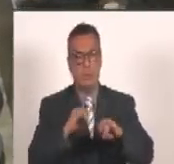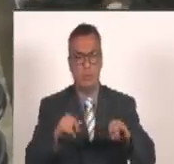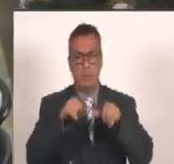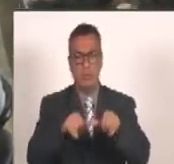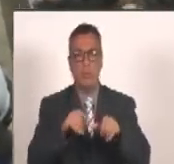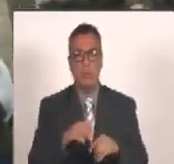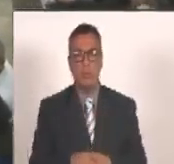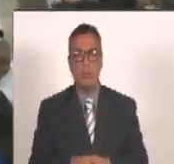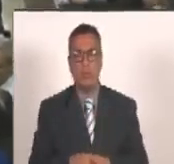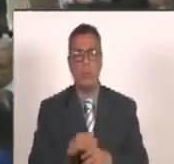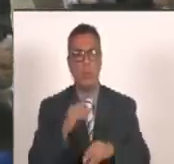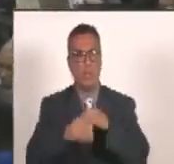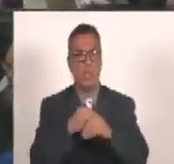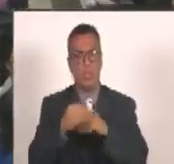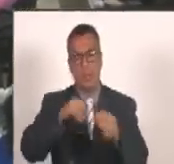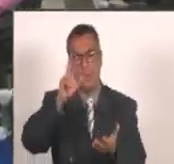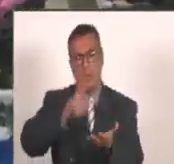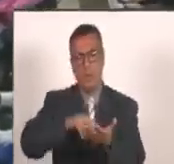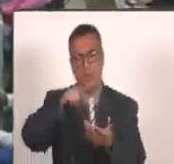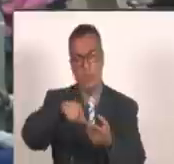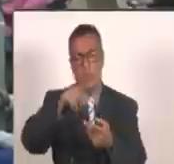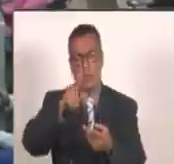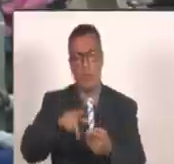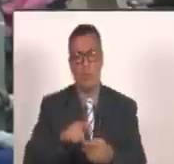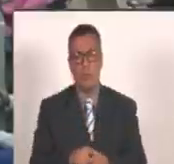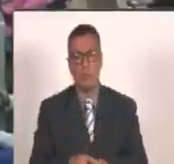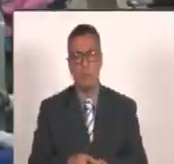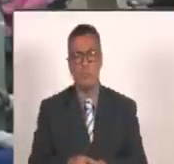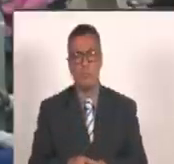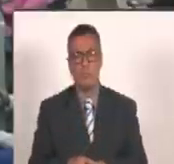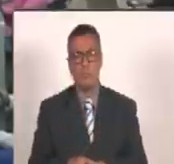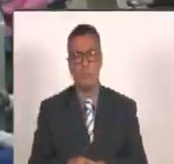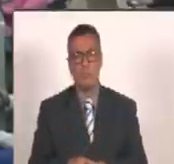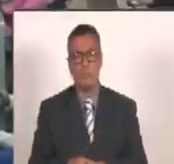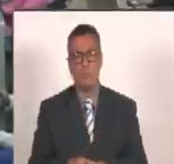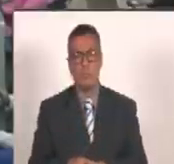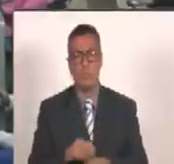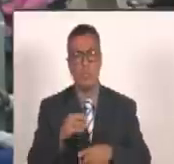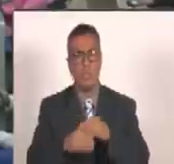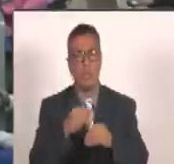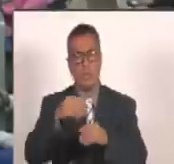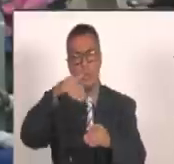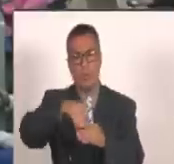sesión permanente. Sometida a votación, la culminación.